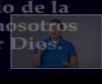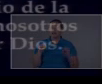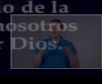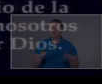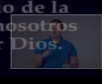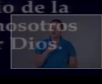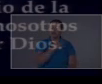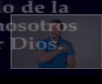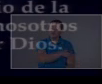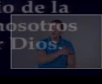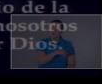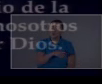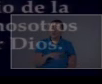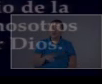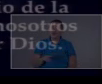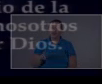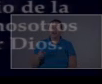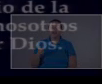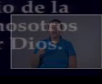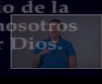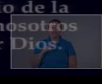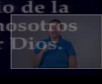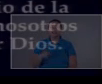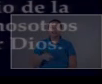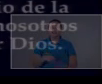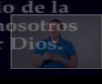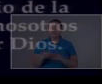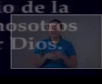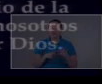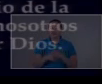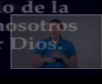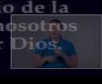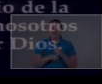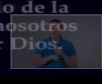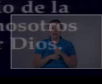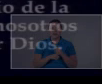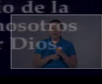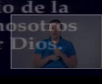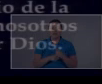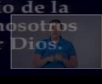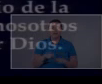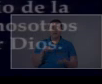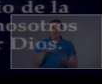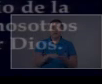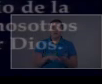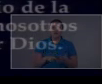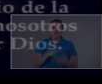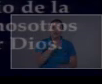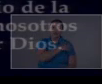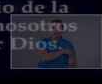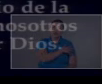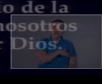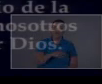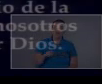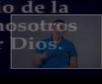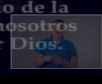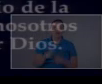en cualquier tribulación, por medio de la consolación con que nosotros somos consolados por